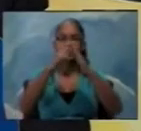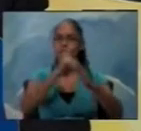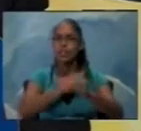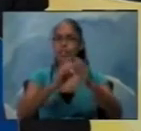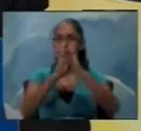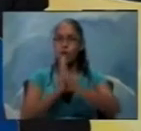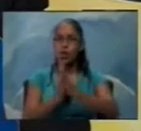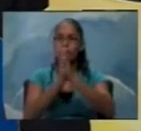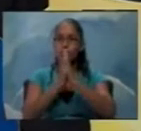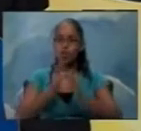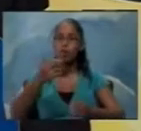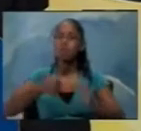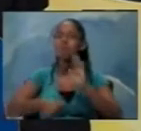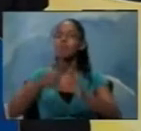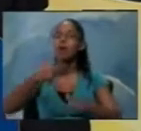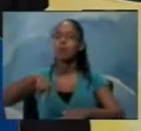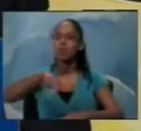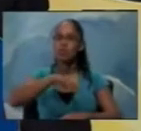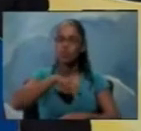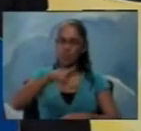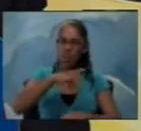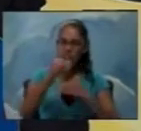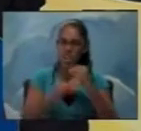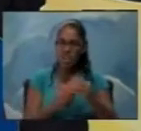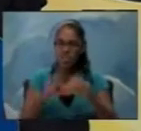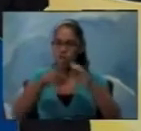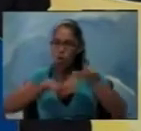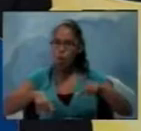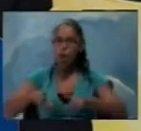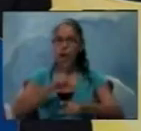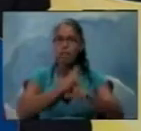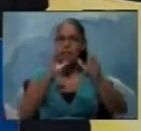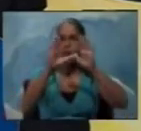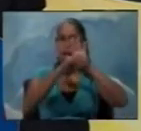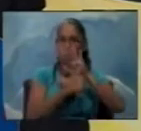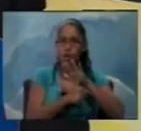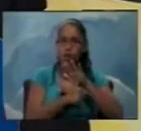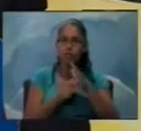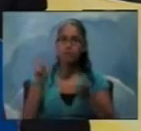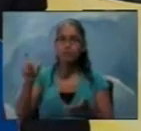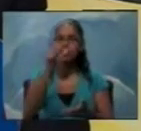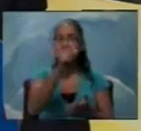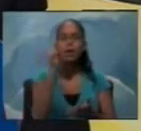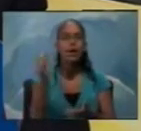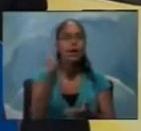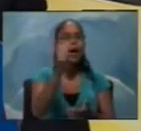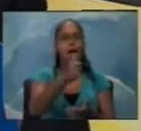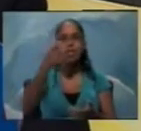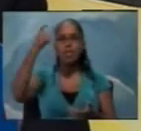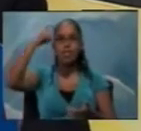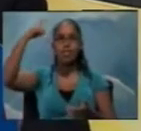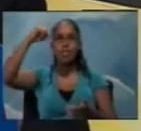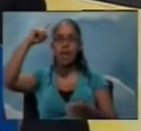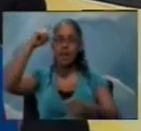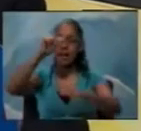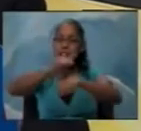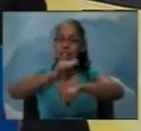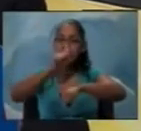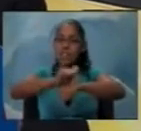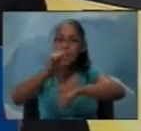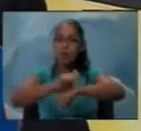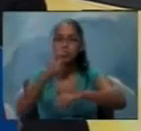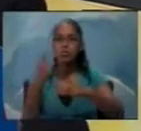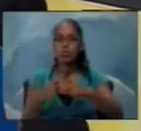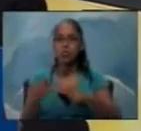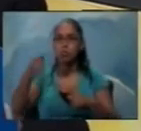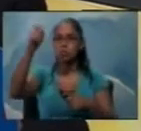la habéis hecho cueva de ladrones. Y enseñaba cada día en el templo, pero los principales